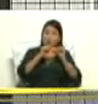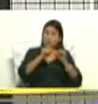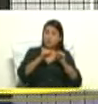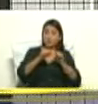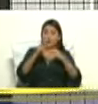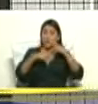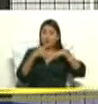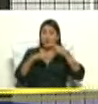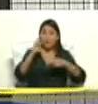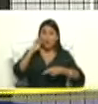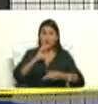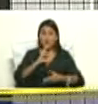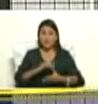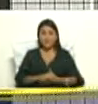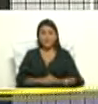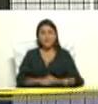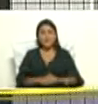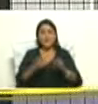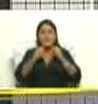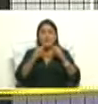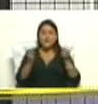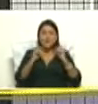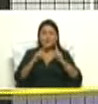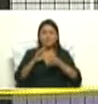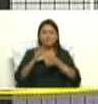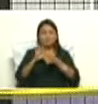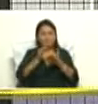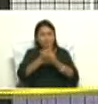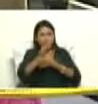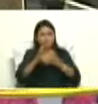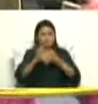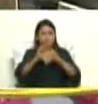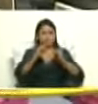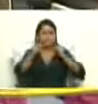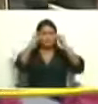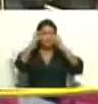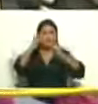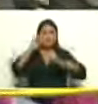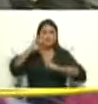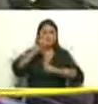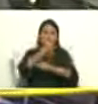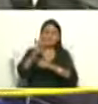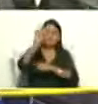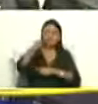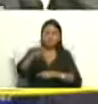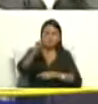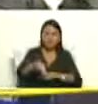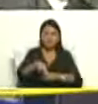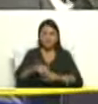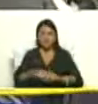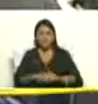Revolución bolivariana y decimos leales siempre traidores